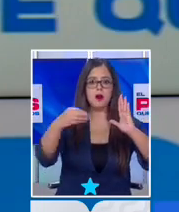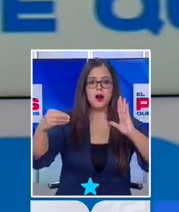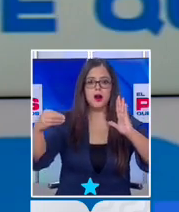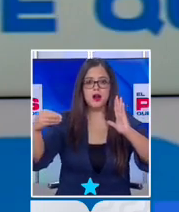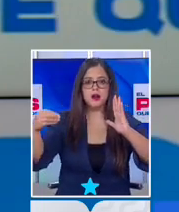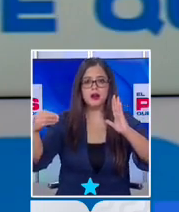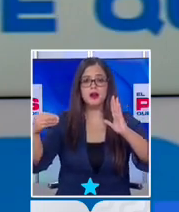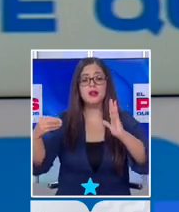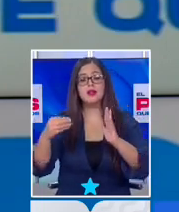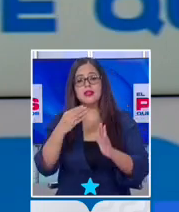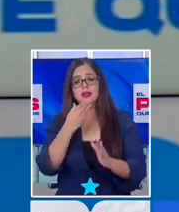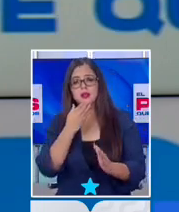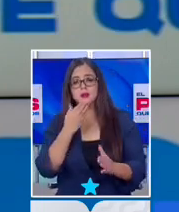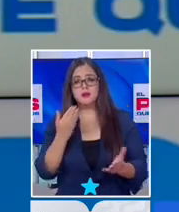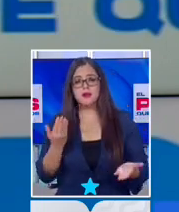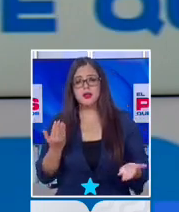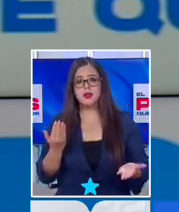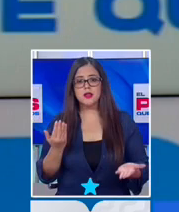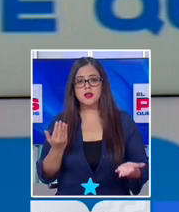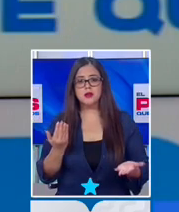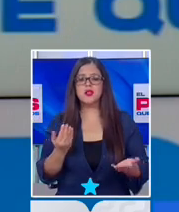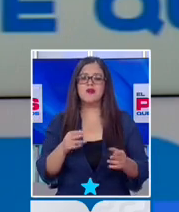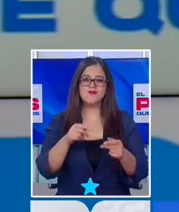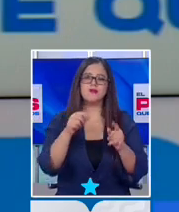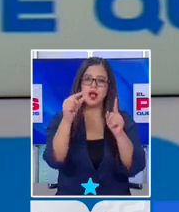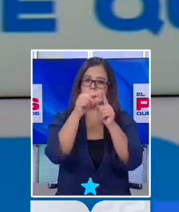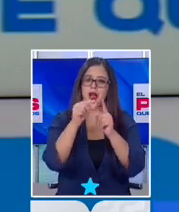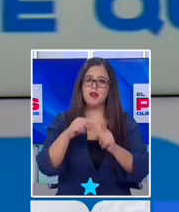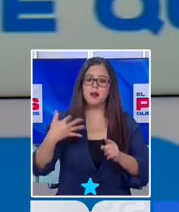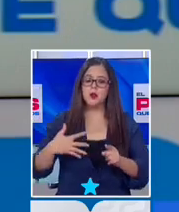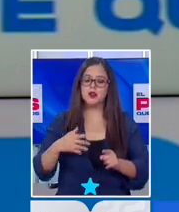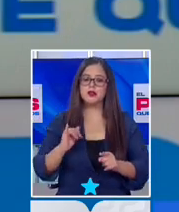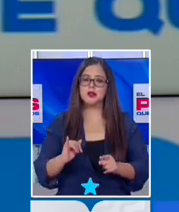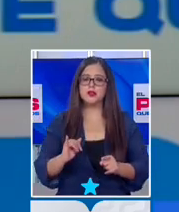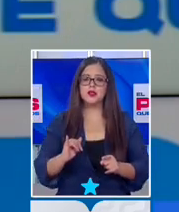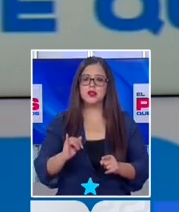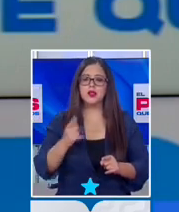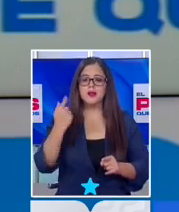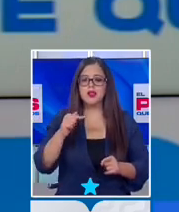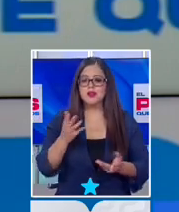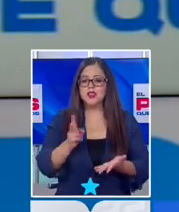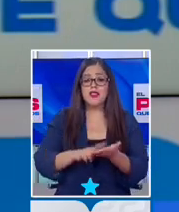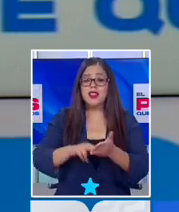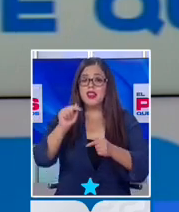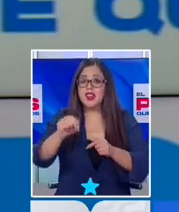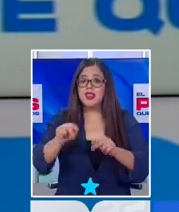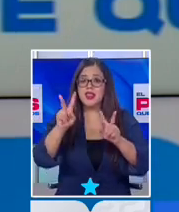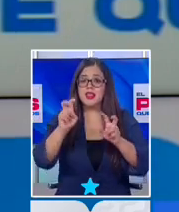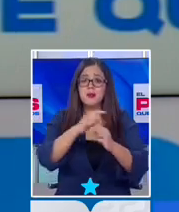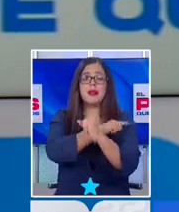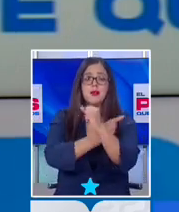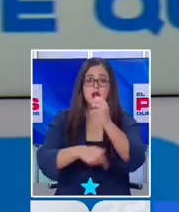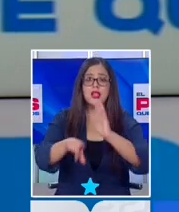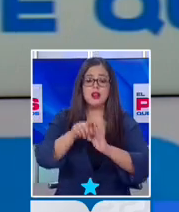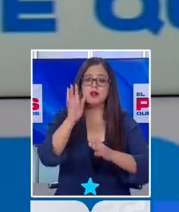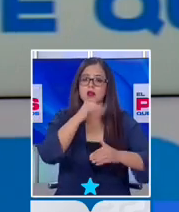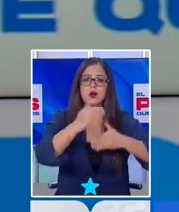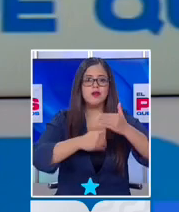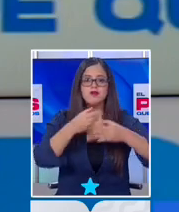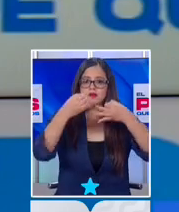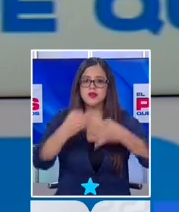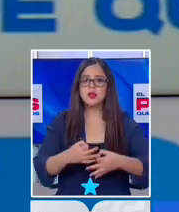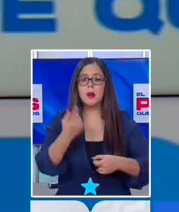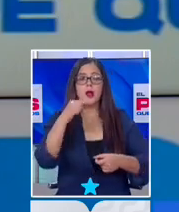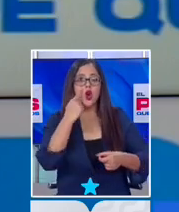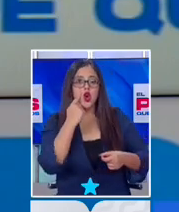todo la poca como decir los conceptos son bien importantes acá finalmente no está funcionando bien el legislativo pero aquí hay un tema se termina el